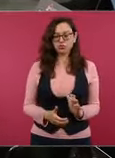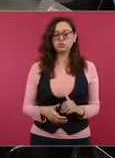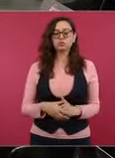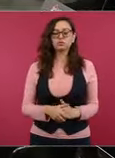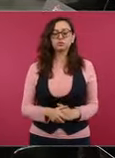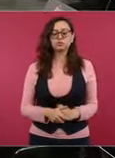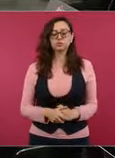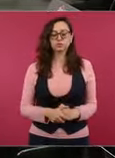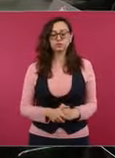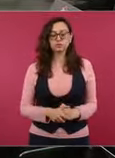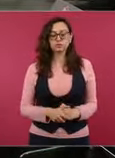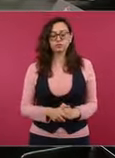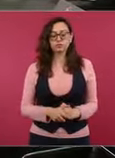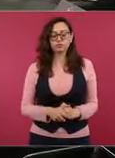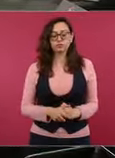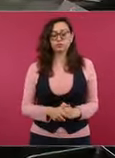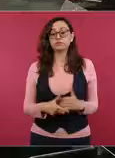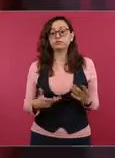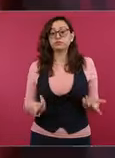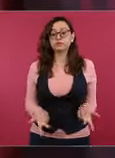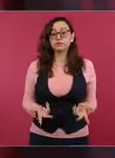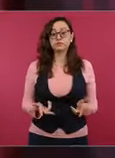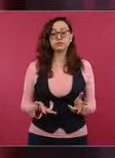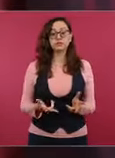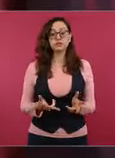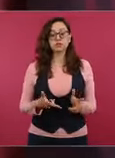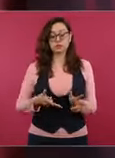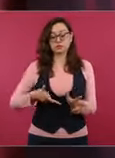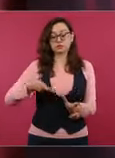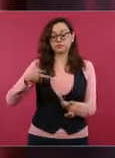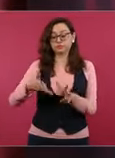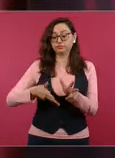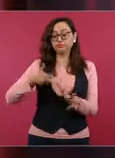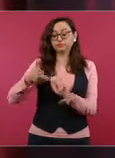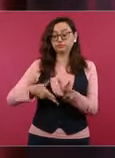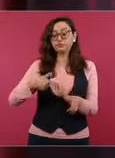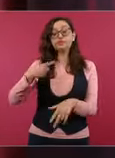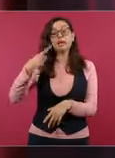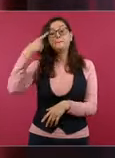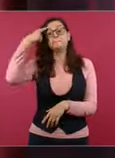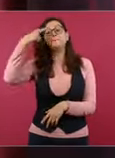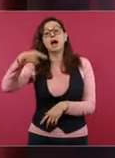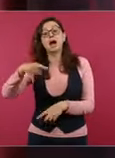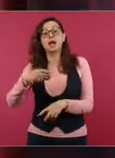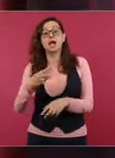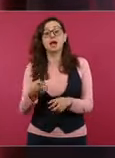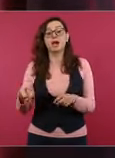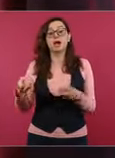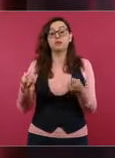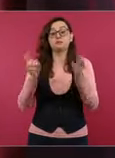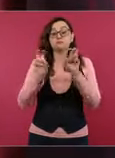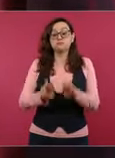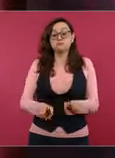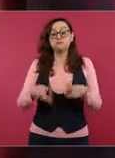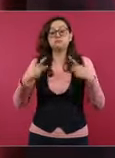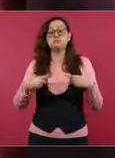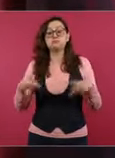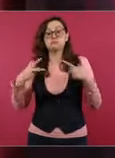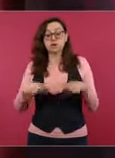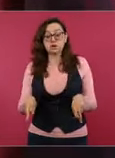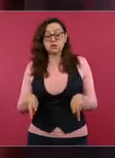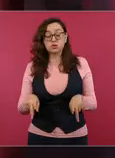Los ferrocarriles de pasajeros se empezaron a construir en México en la época del presidente